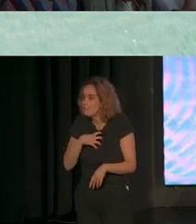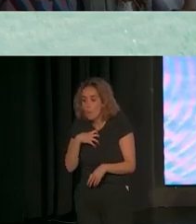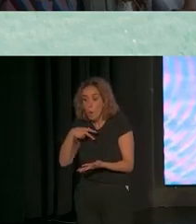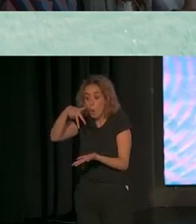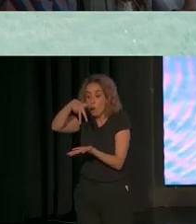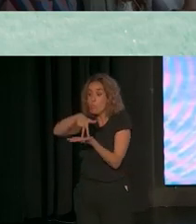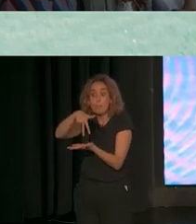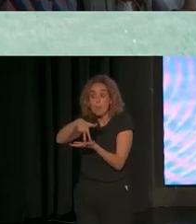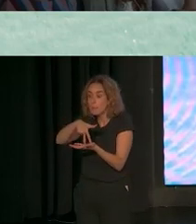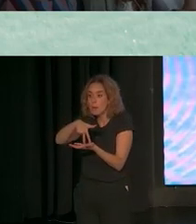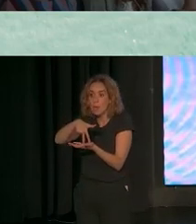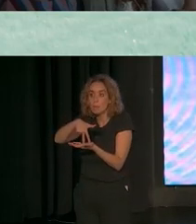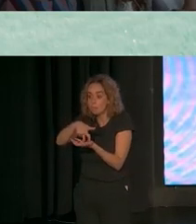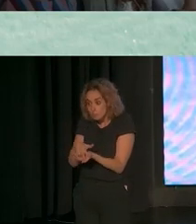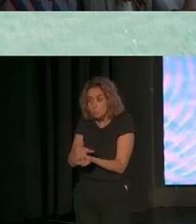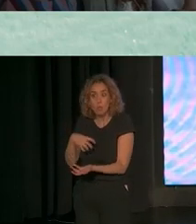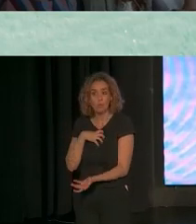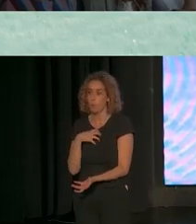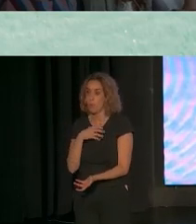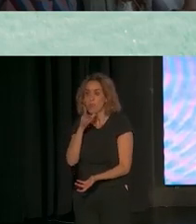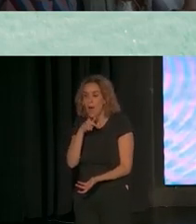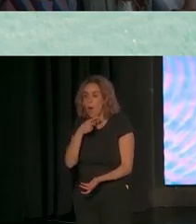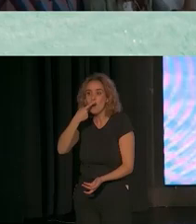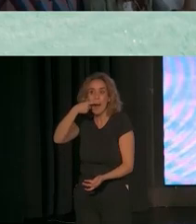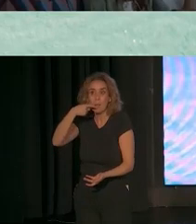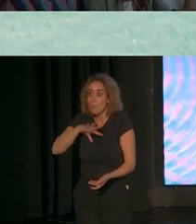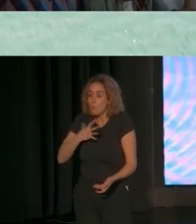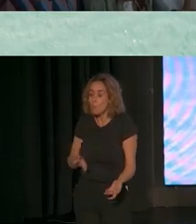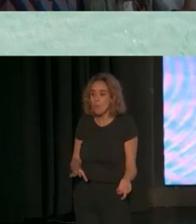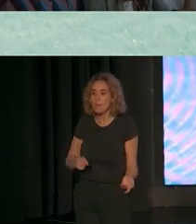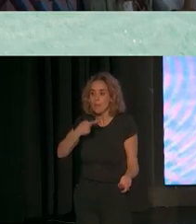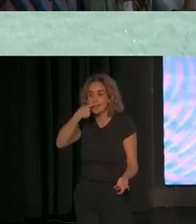de pie y ahora un mes más tarde puede hacerlo, se lava los dientes.